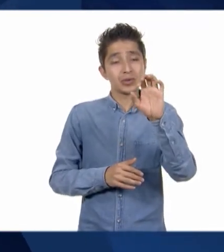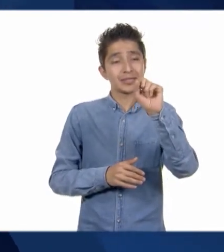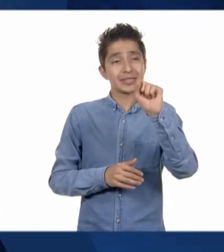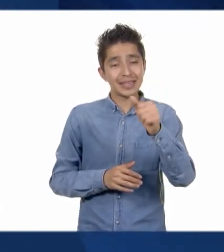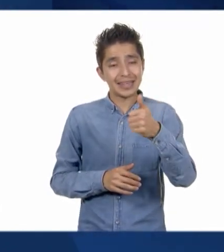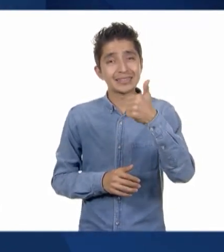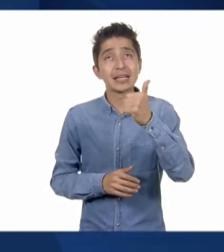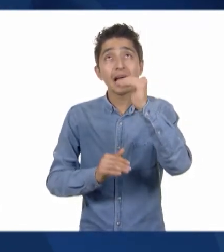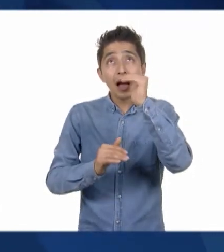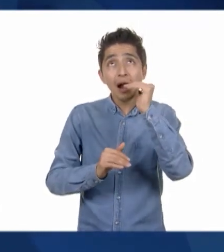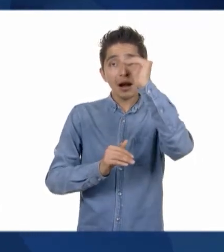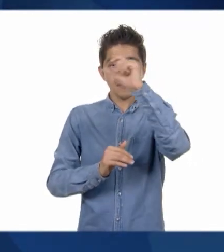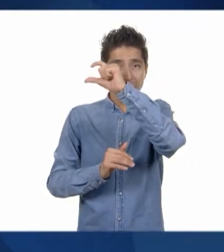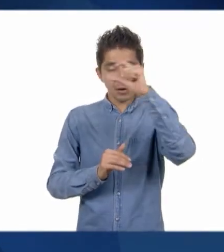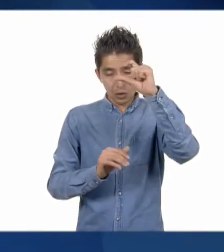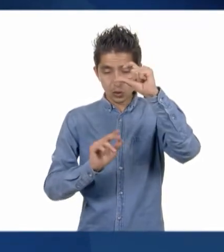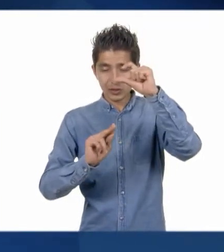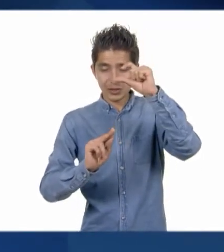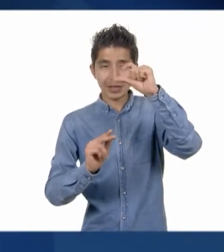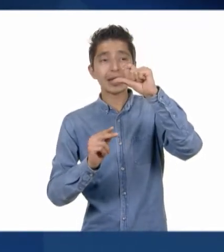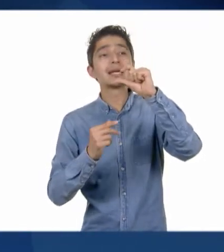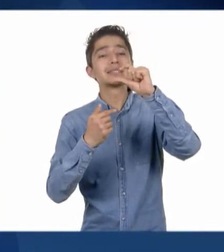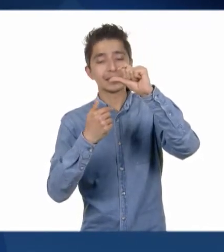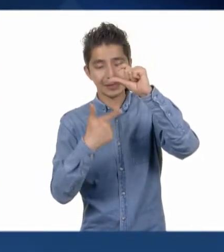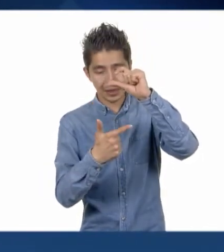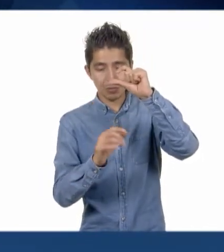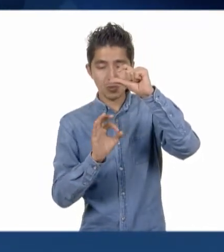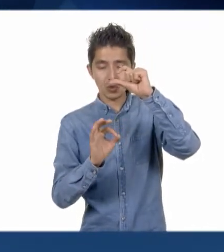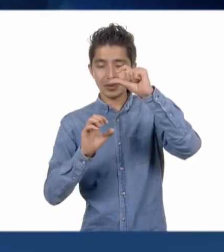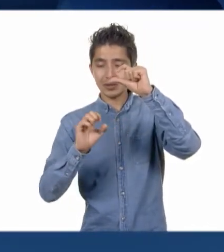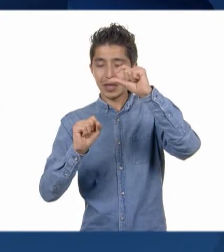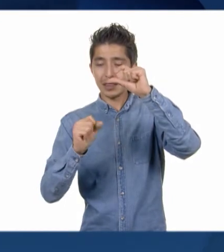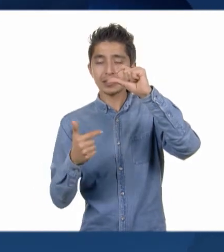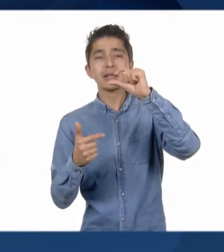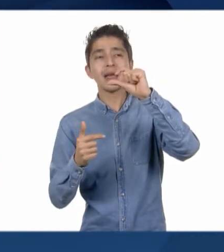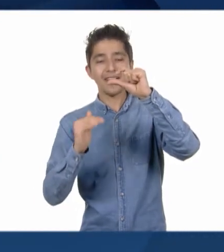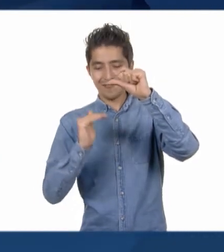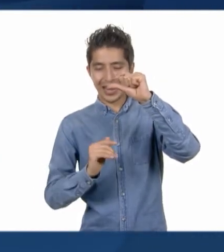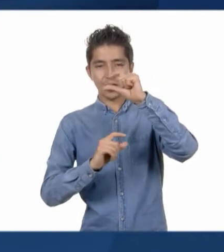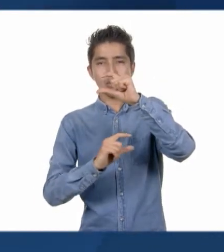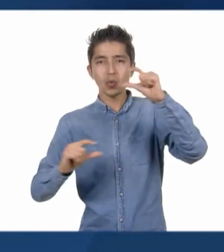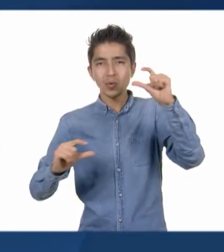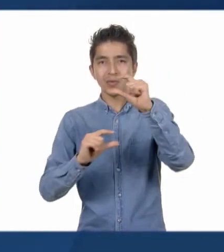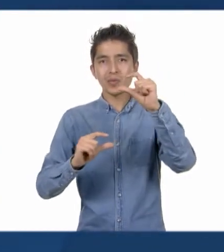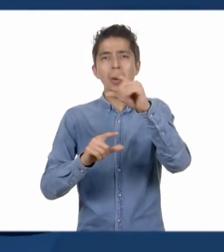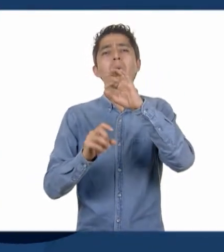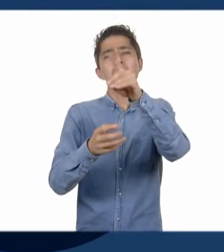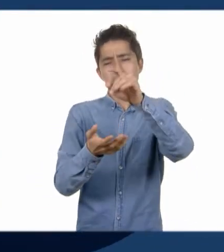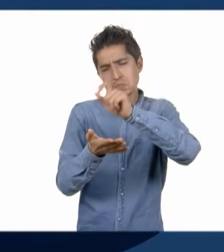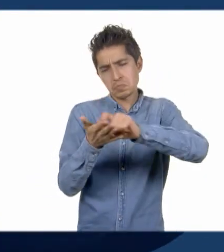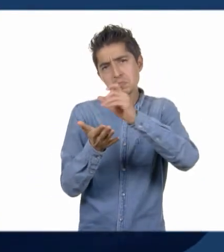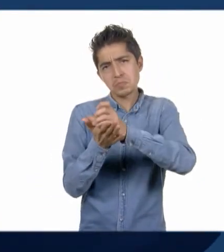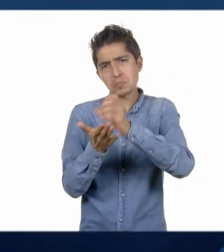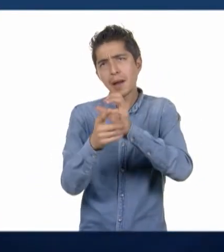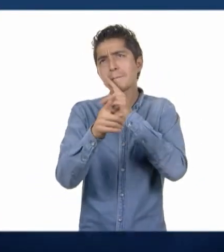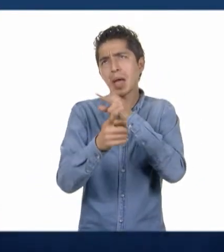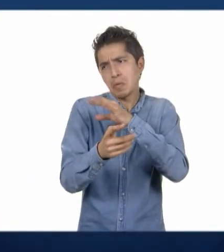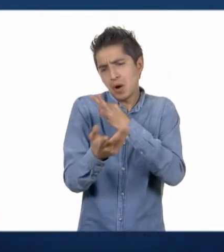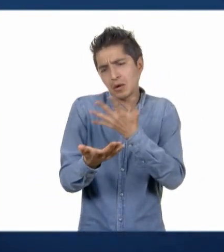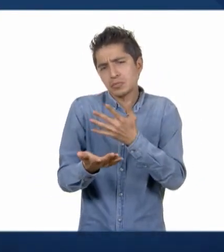87.66 arriba y el 87.67 abajo en este cuadro, o escríbanlo en sus libretas si es mejor para